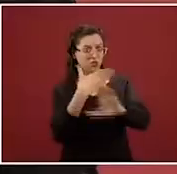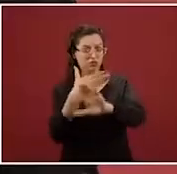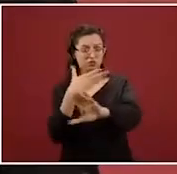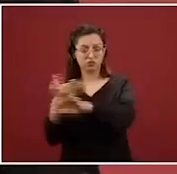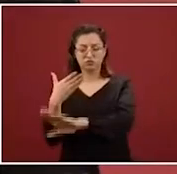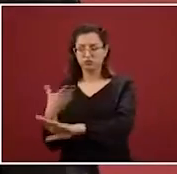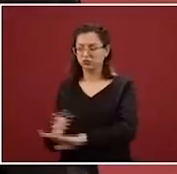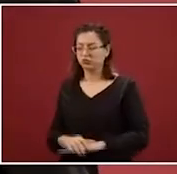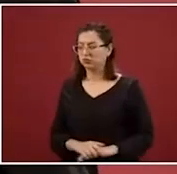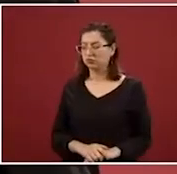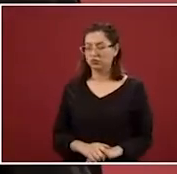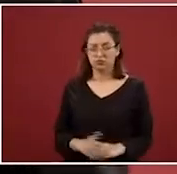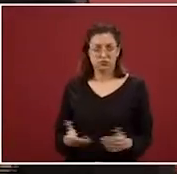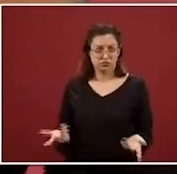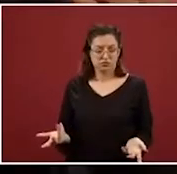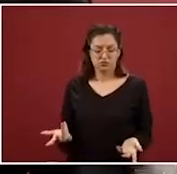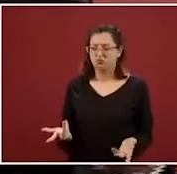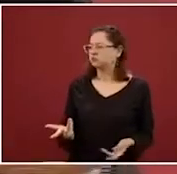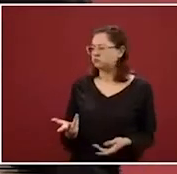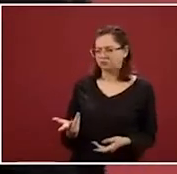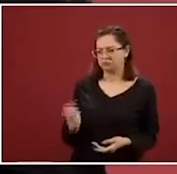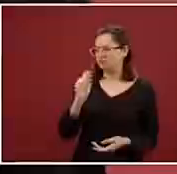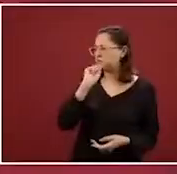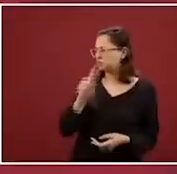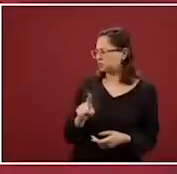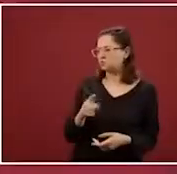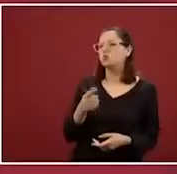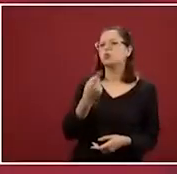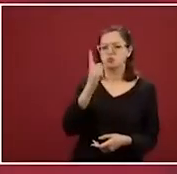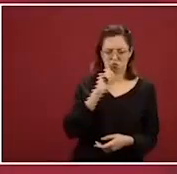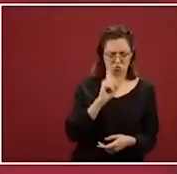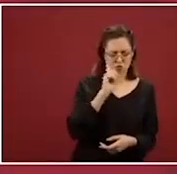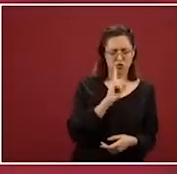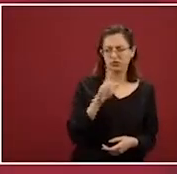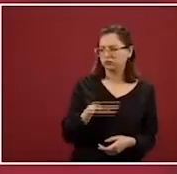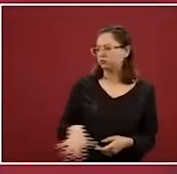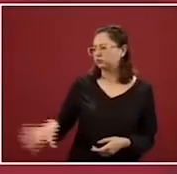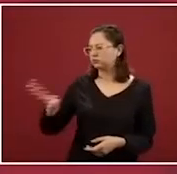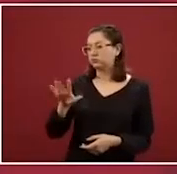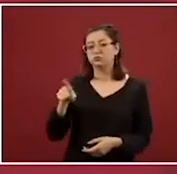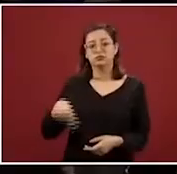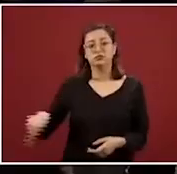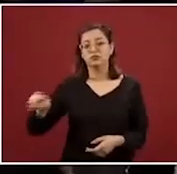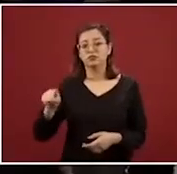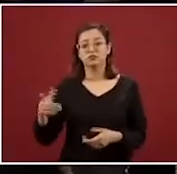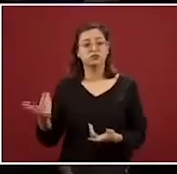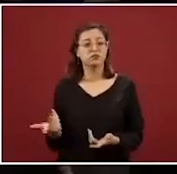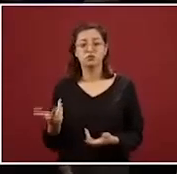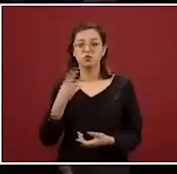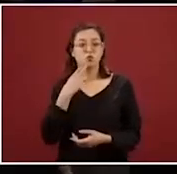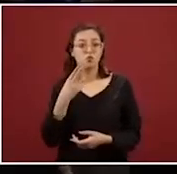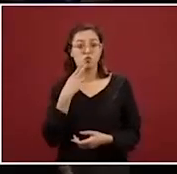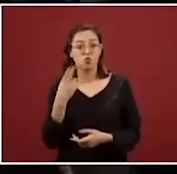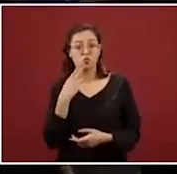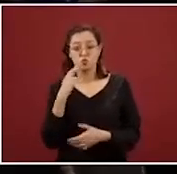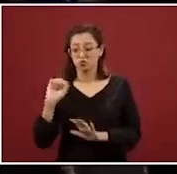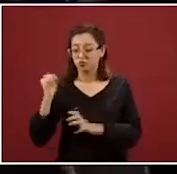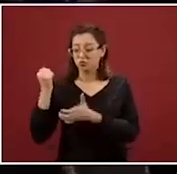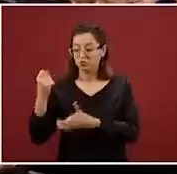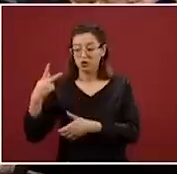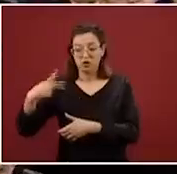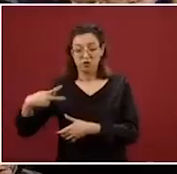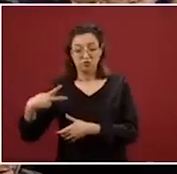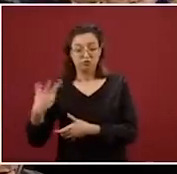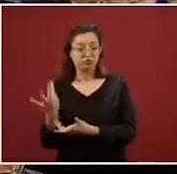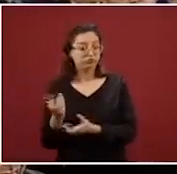ella, también a la otra parte. Pues la otra parte no usa recursos públicos, presidente, y ella sí para… No sabemos. De